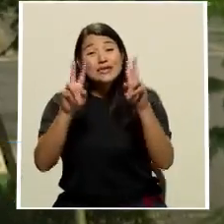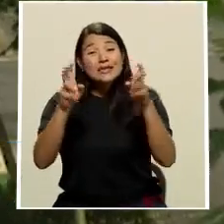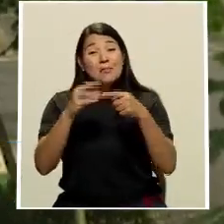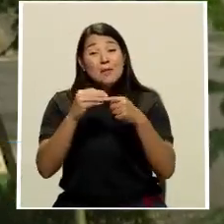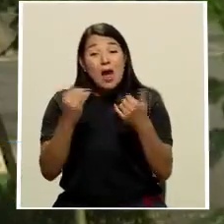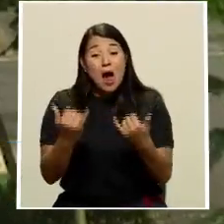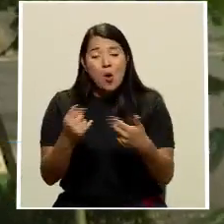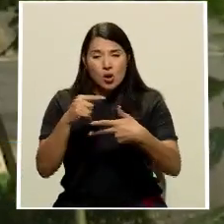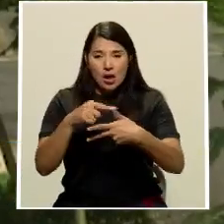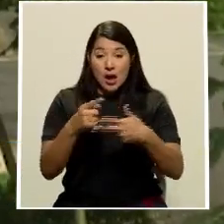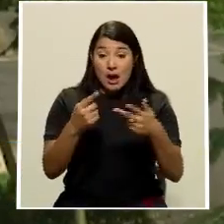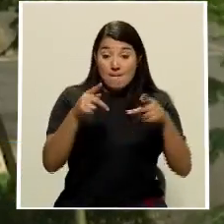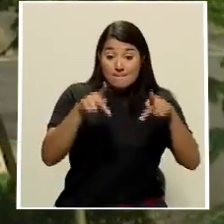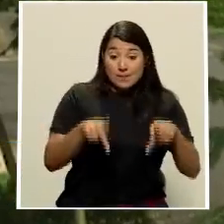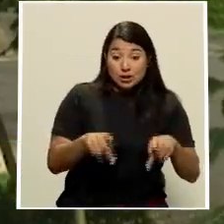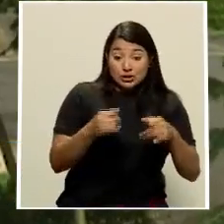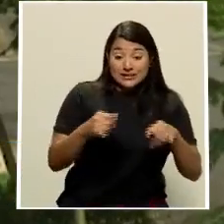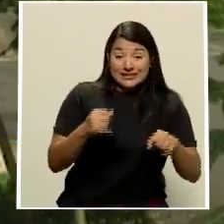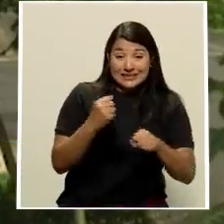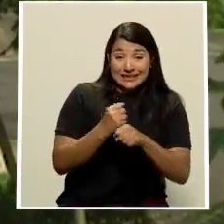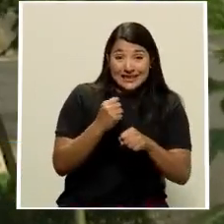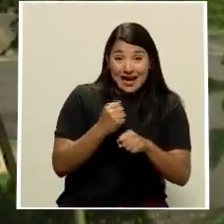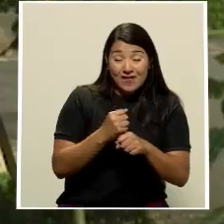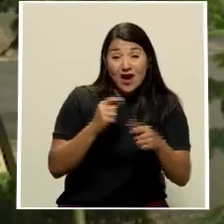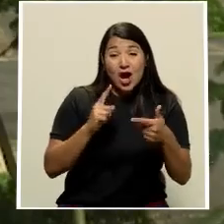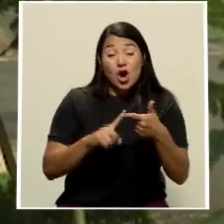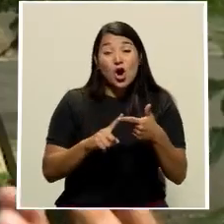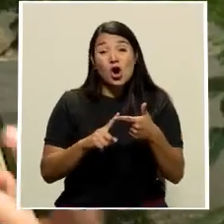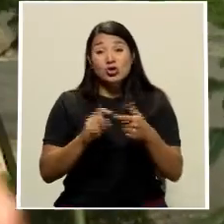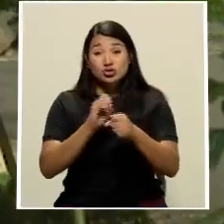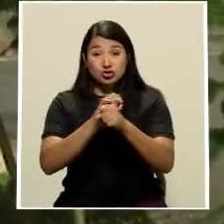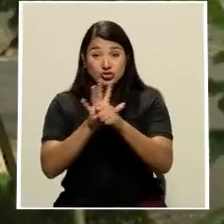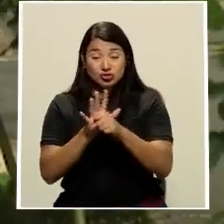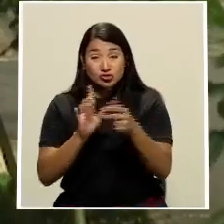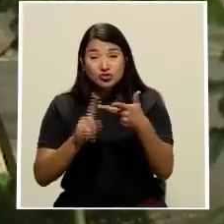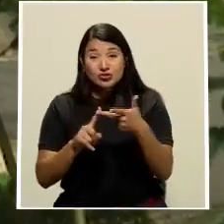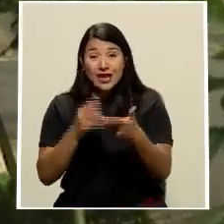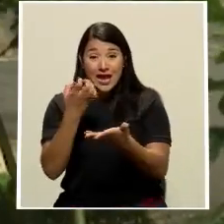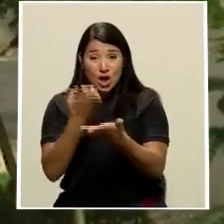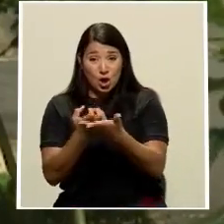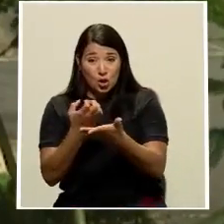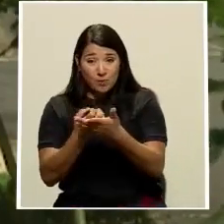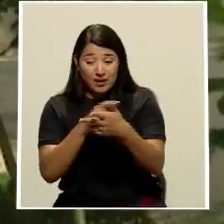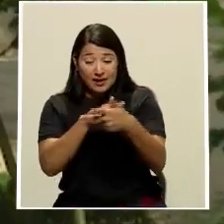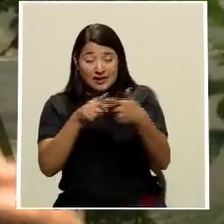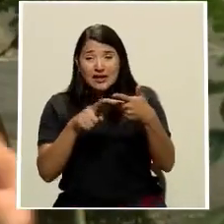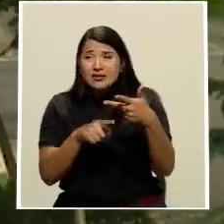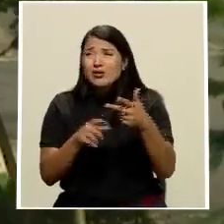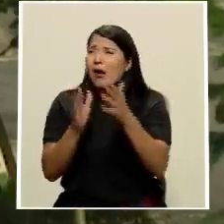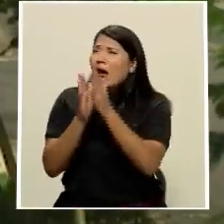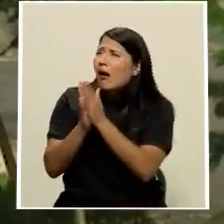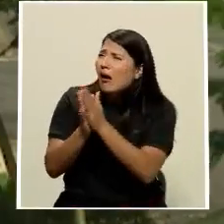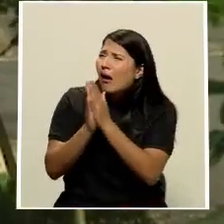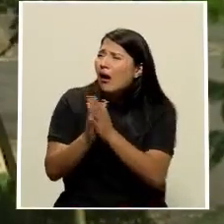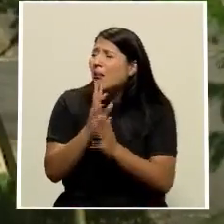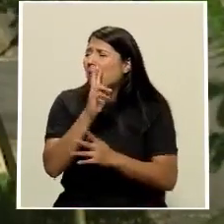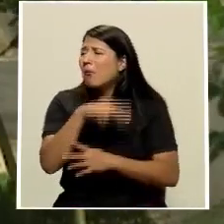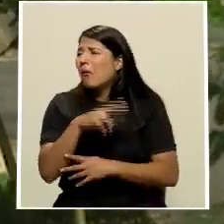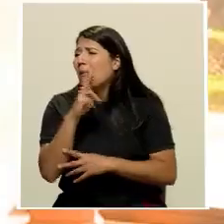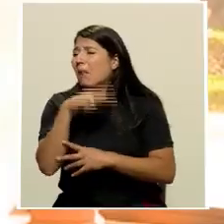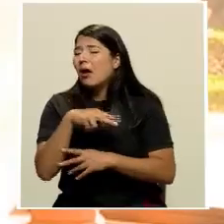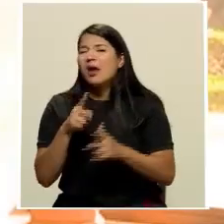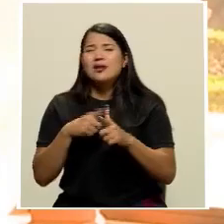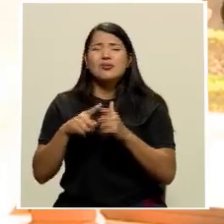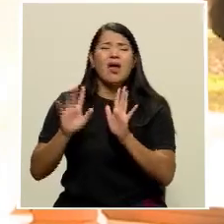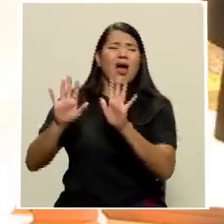desempleo, coronavirus y costo de vida, entonces pierde no solo confianza en los políticos, sino credibilidad en las